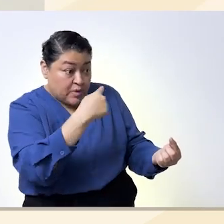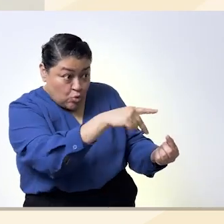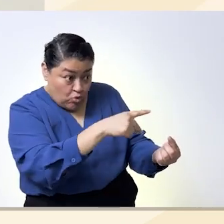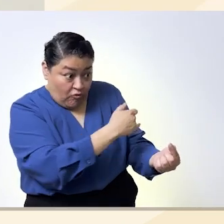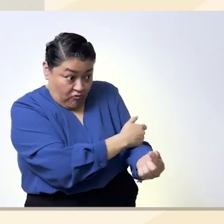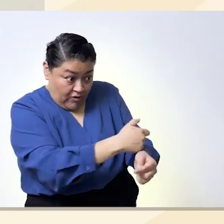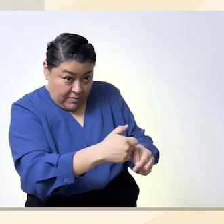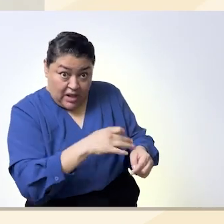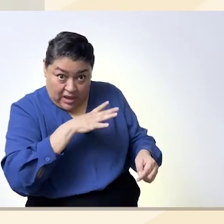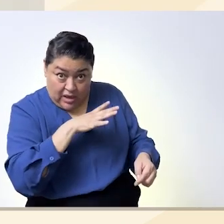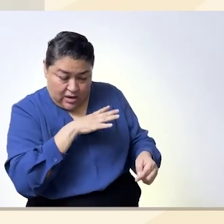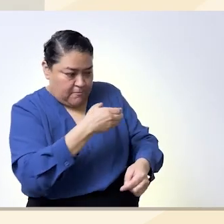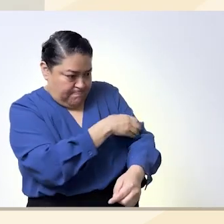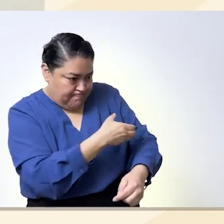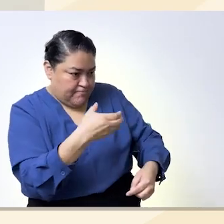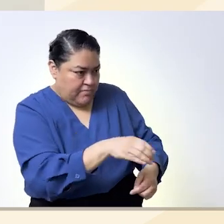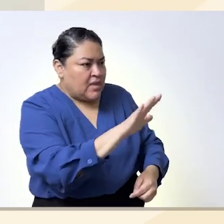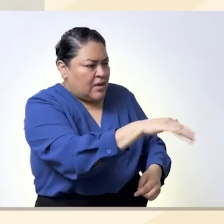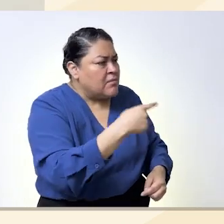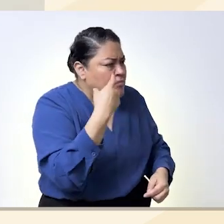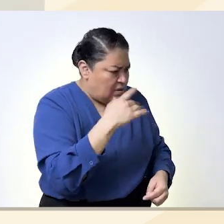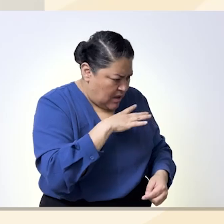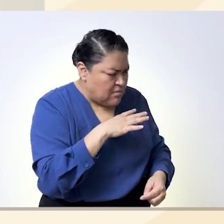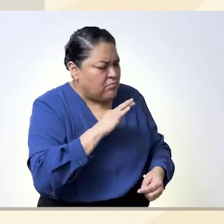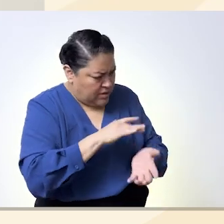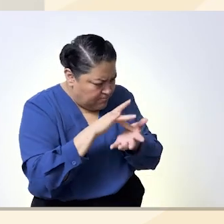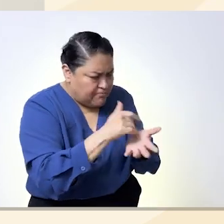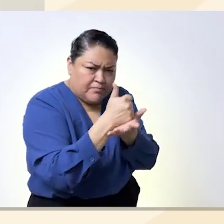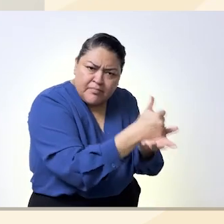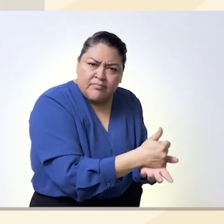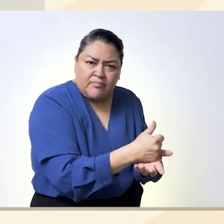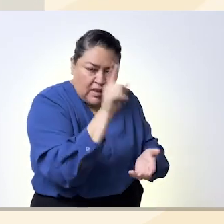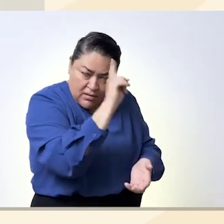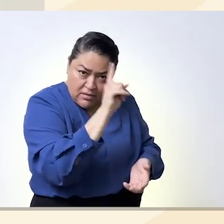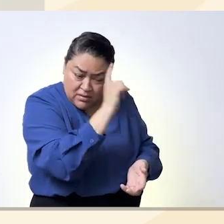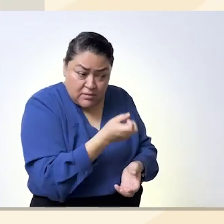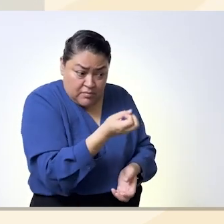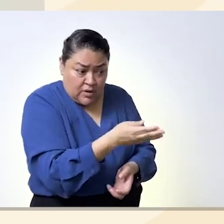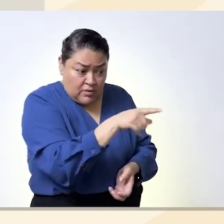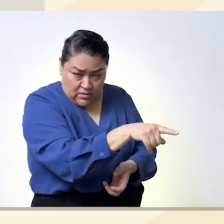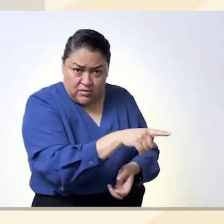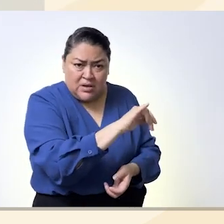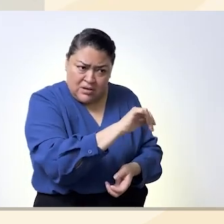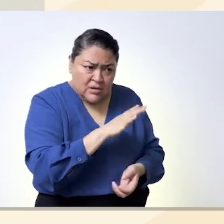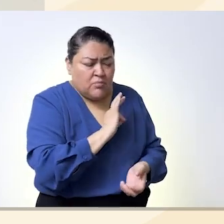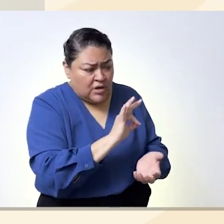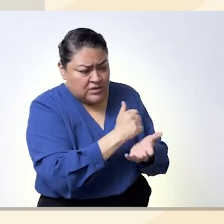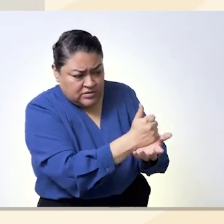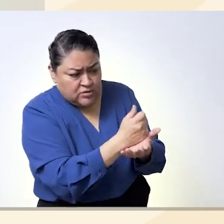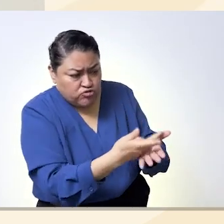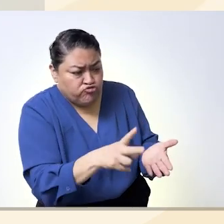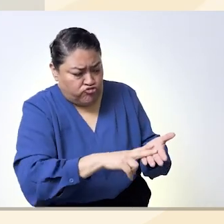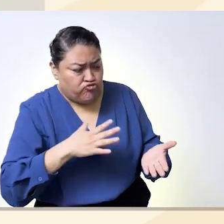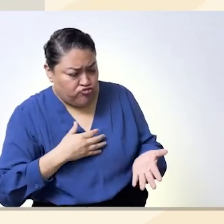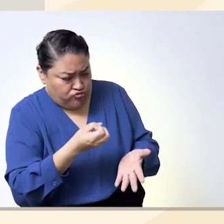te podemos también apoyar nosotros, también nosotros te podemos dar una perspectiva, comentarte cómo vivimos, las opciones